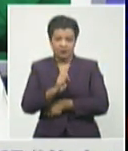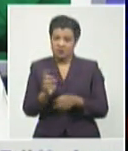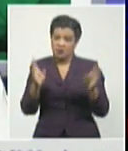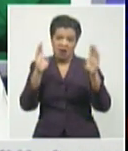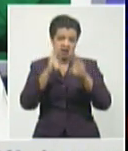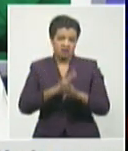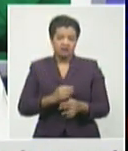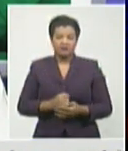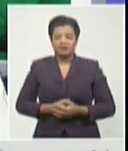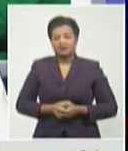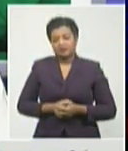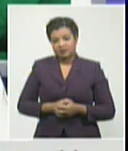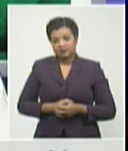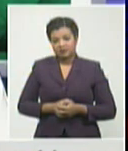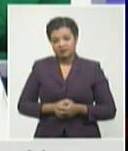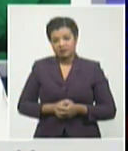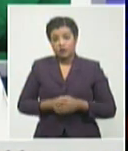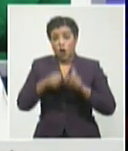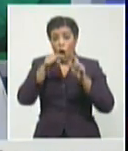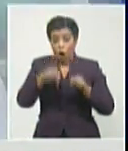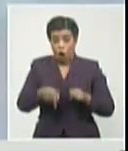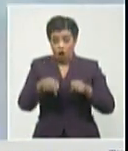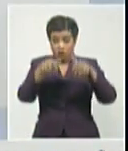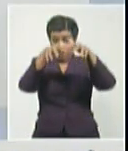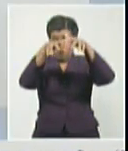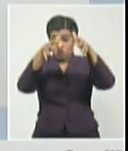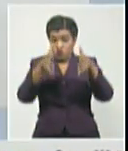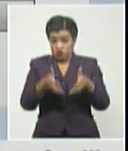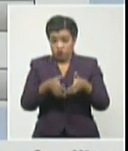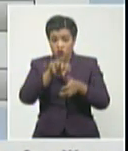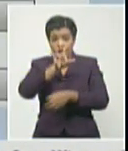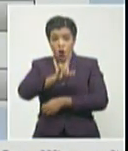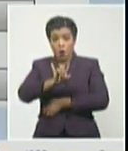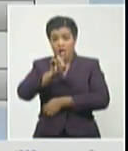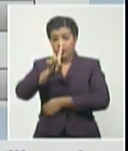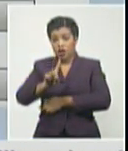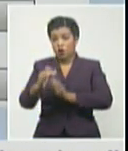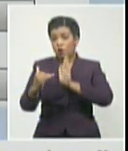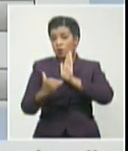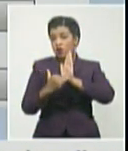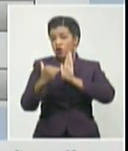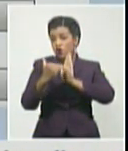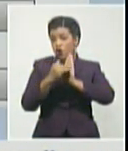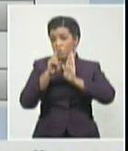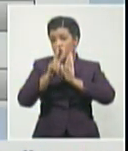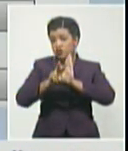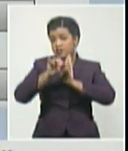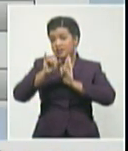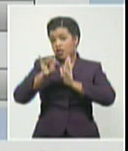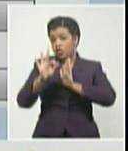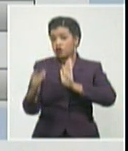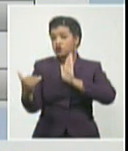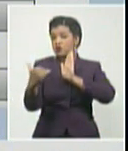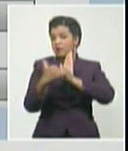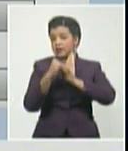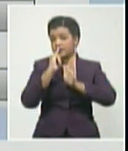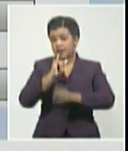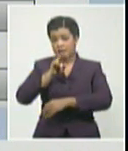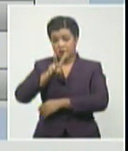el mundo ya con un 91 millones 268 mil 624 casos